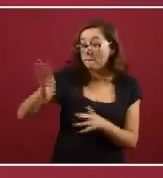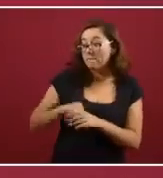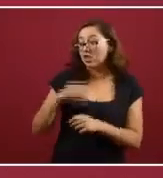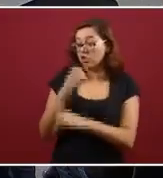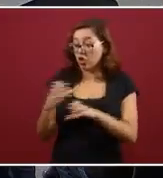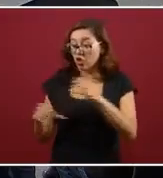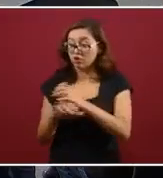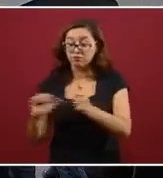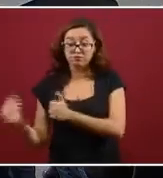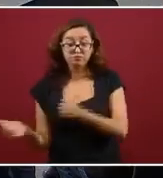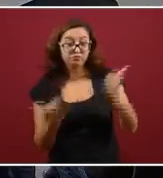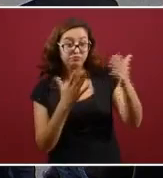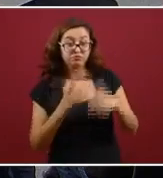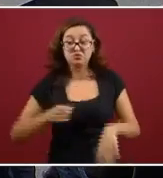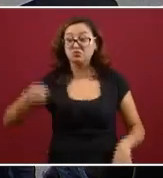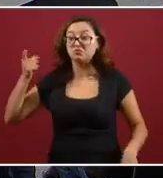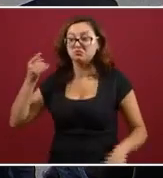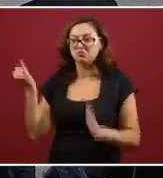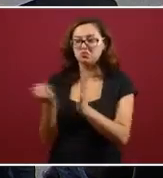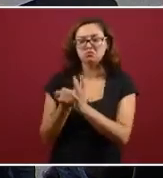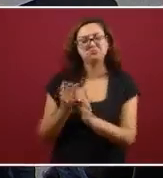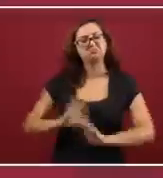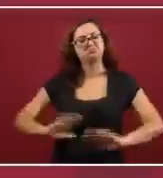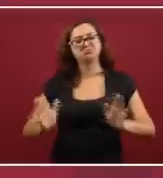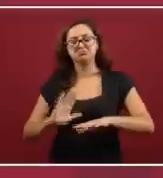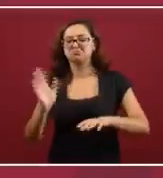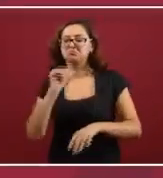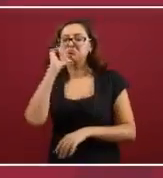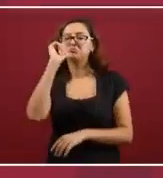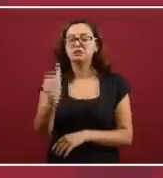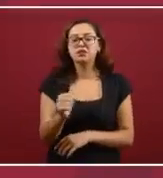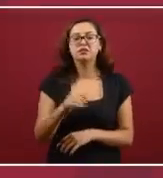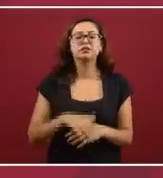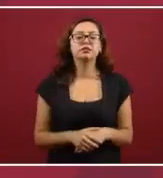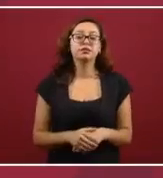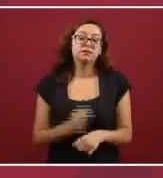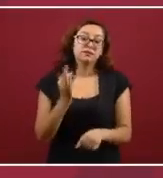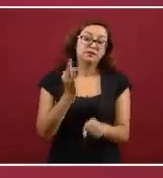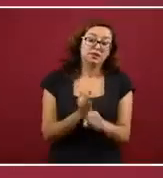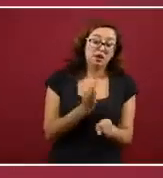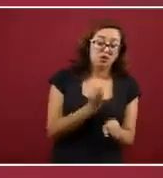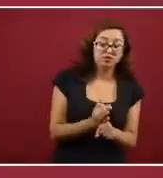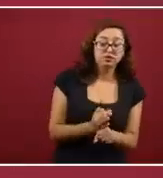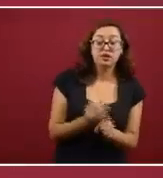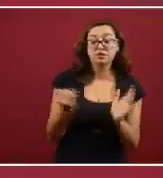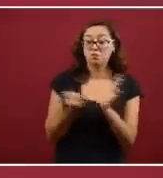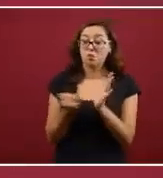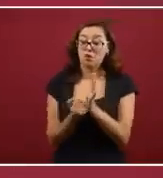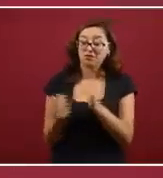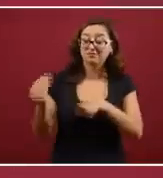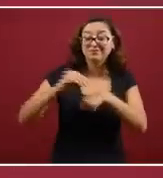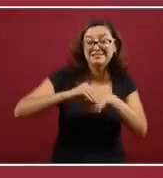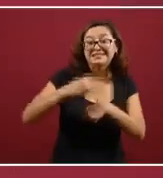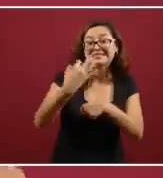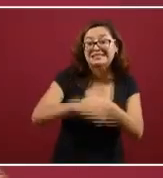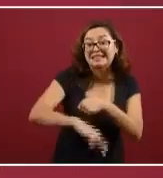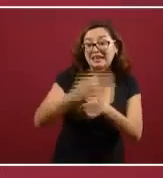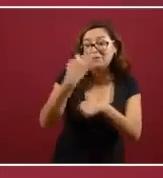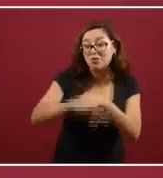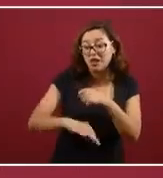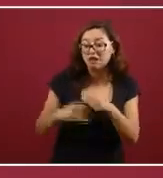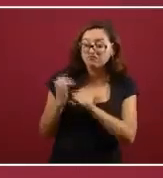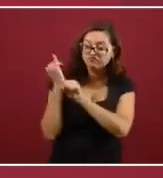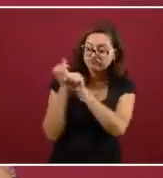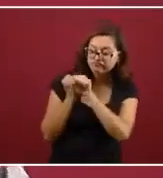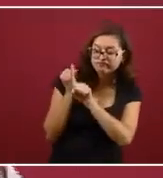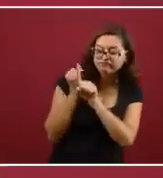mexicanas. E insisto, los aranceles son de manera preliminar porque no ha terminado la investigación. Las empresas